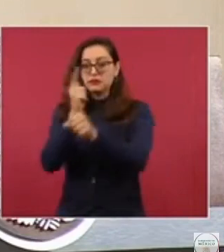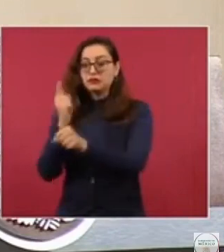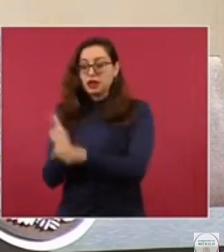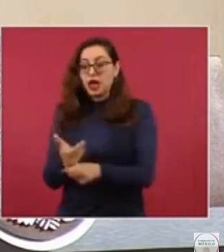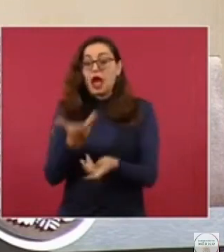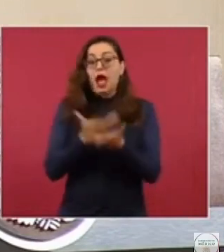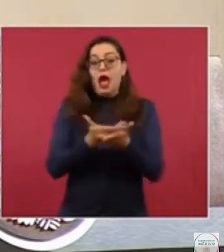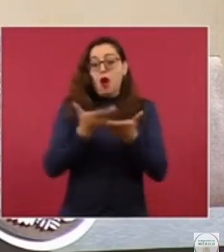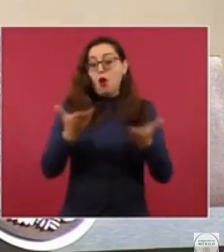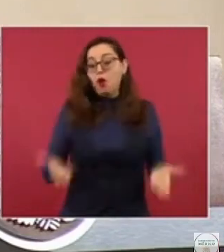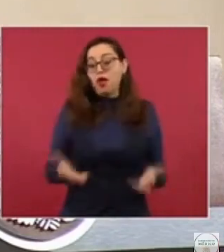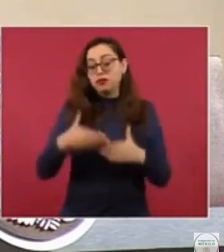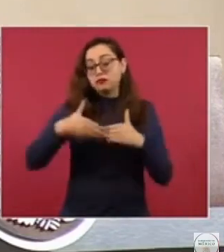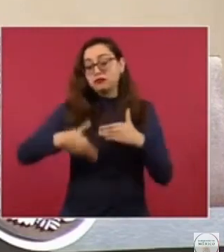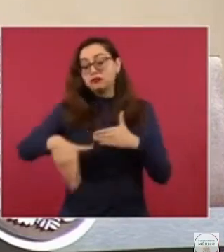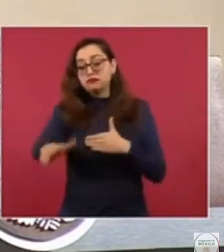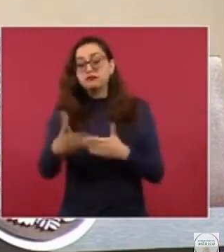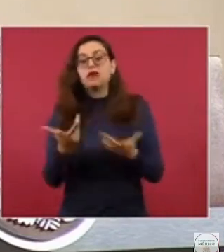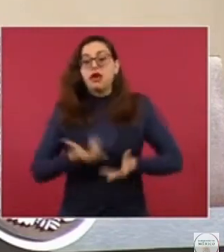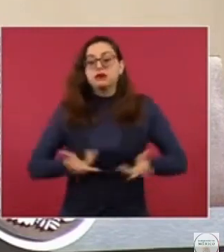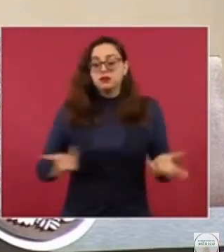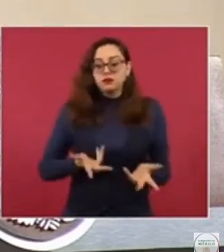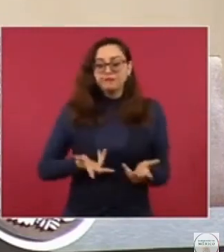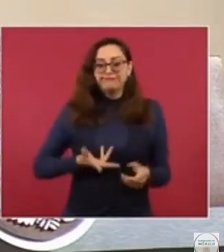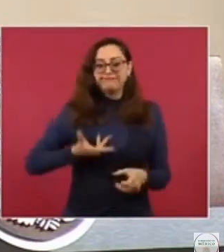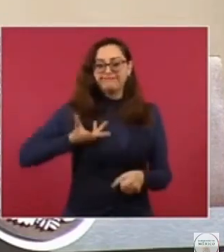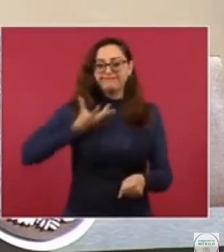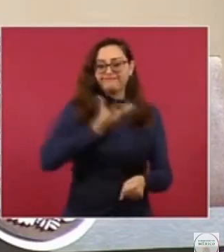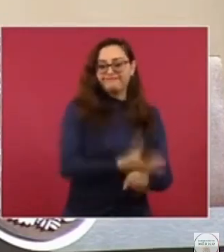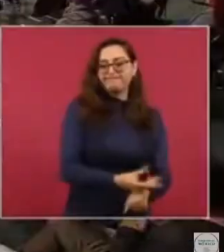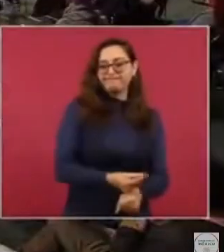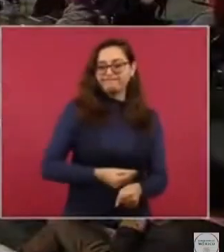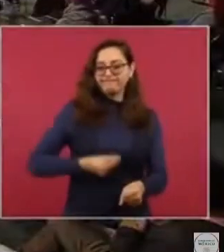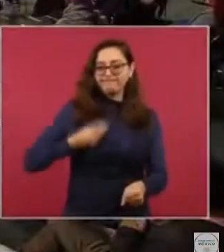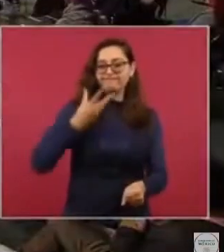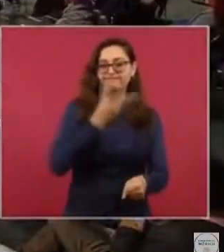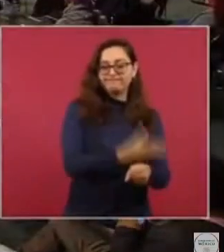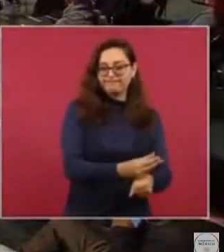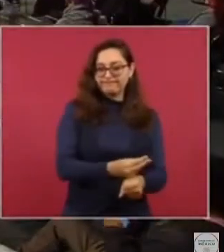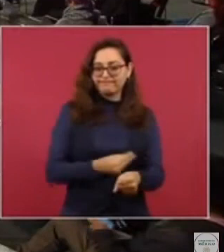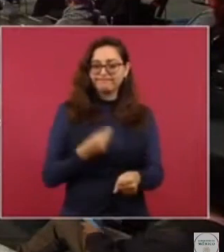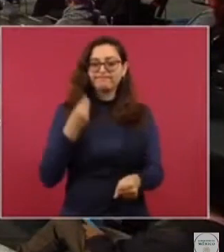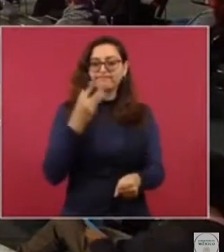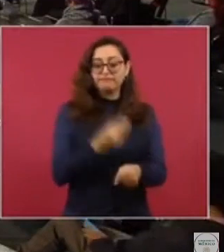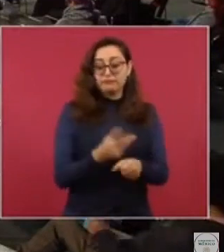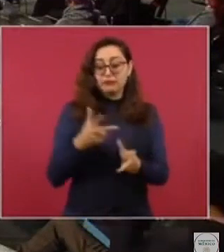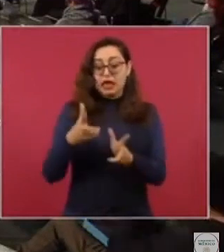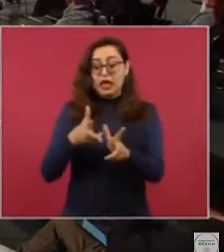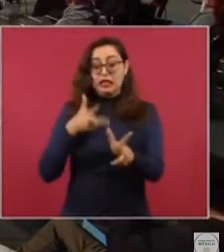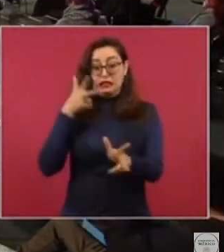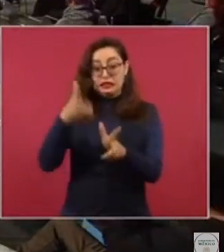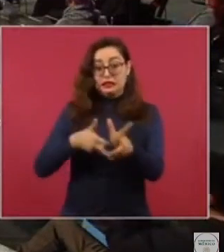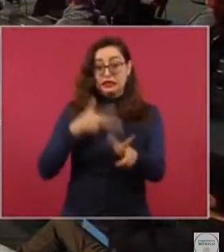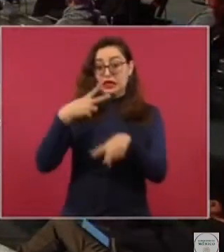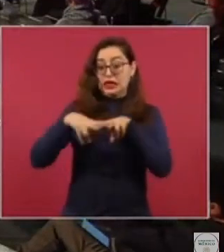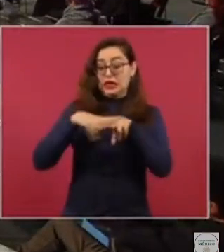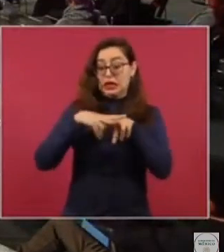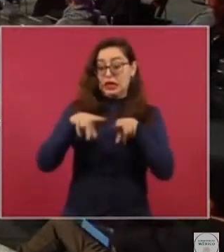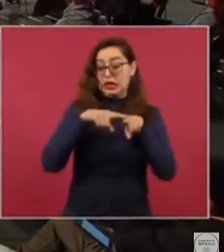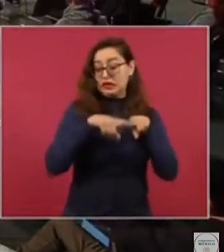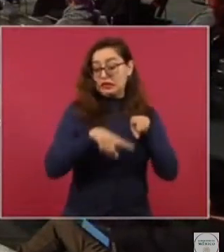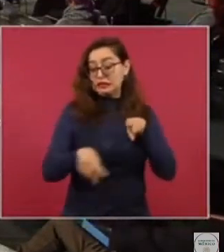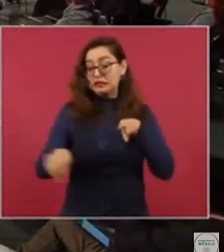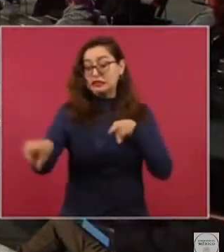En el tramo 7 es muy importante porque es el tramo más largo y pasa por las